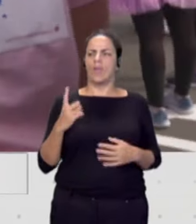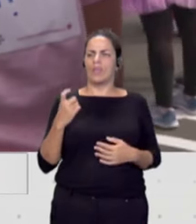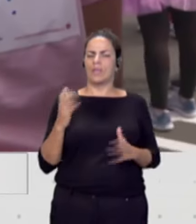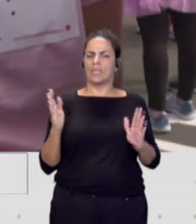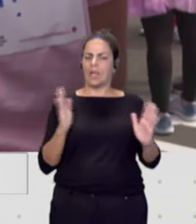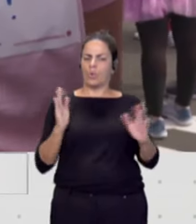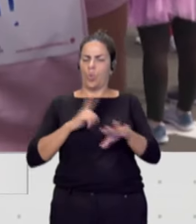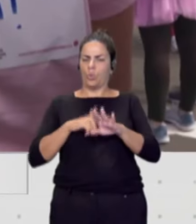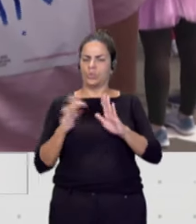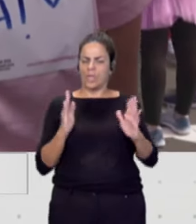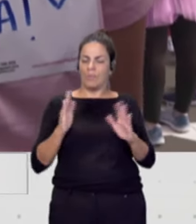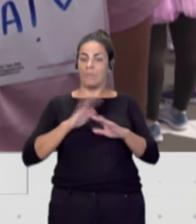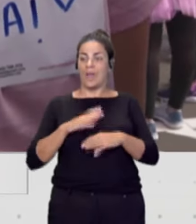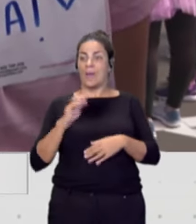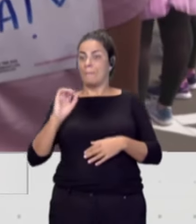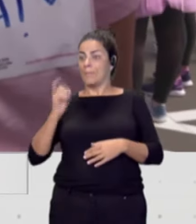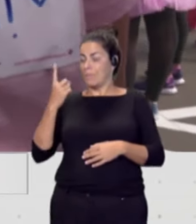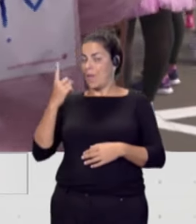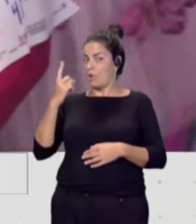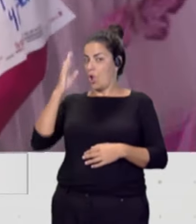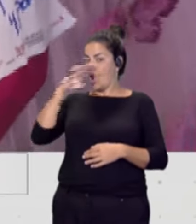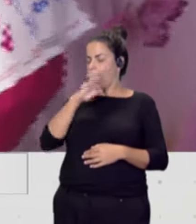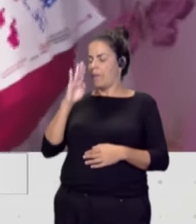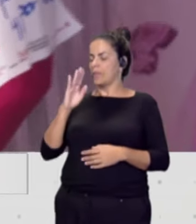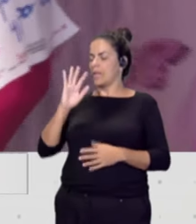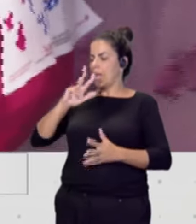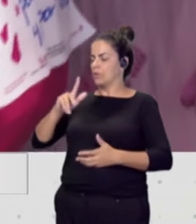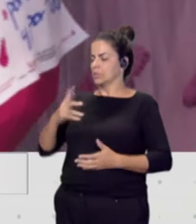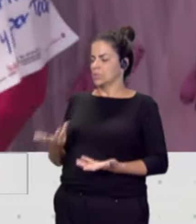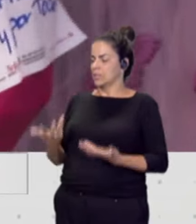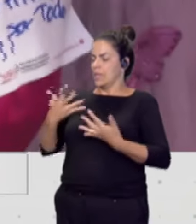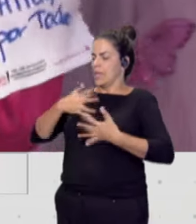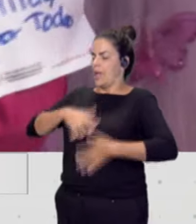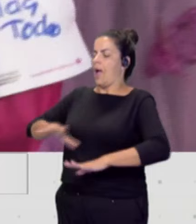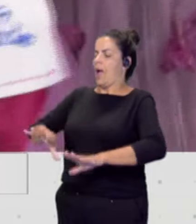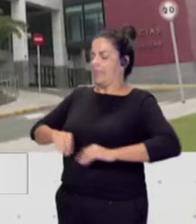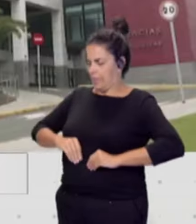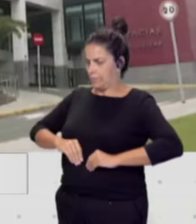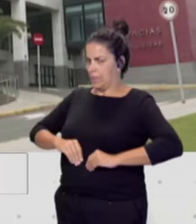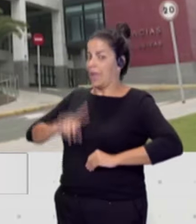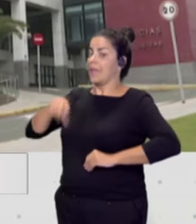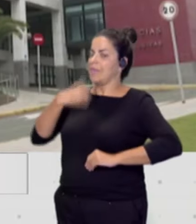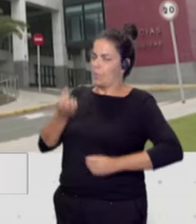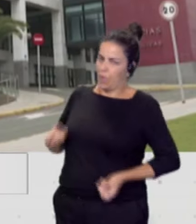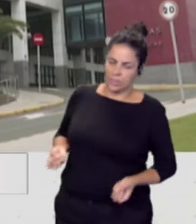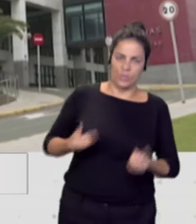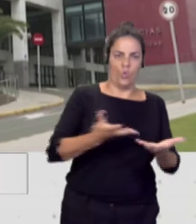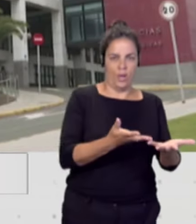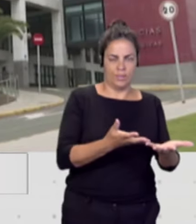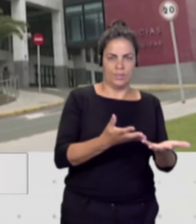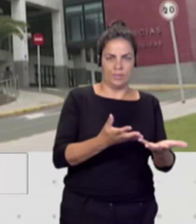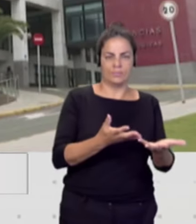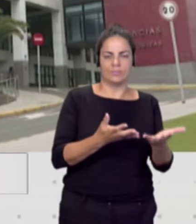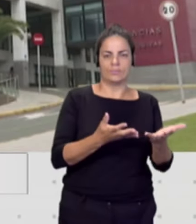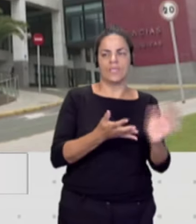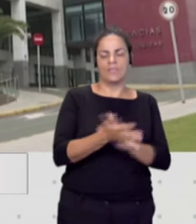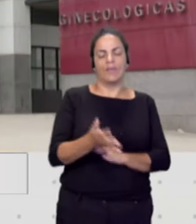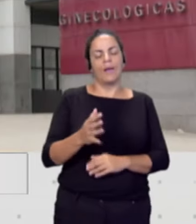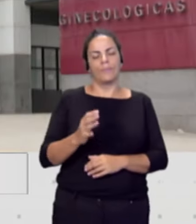también han asimilado la noticia. ¿Vale? Claro. Antes de comunicarla tienen que estar ellos ya un poco